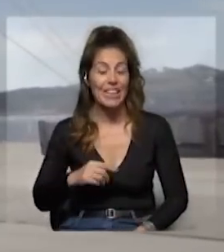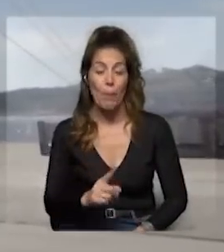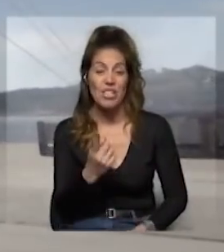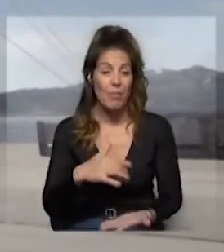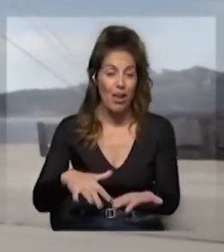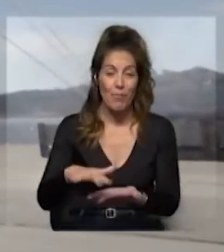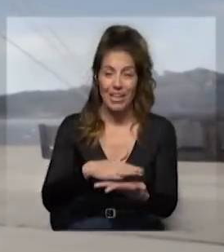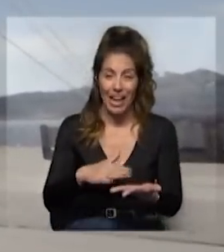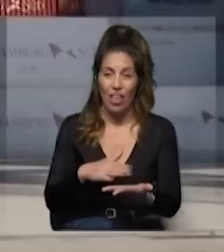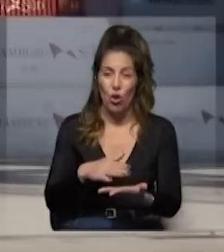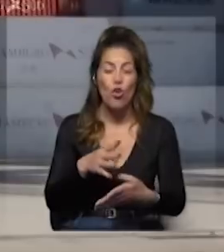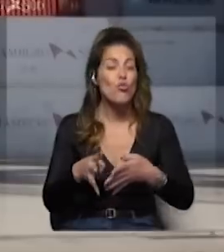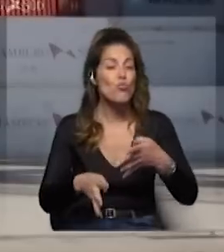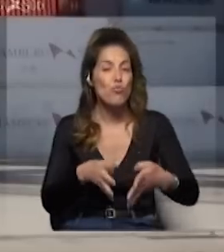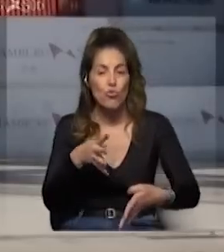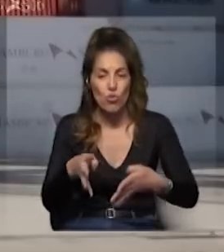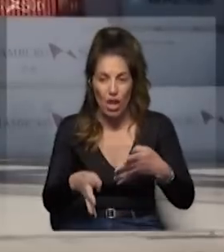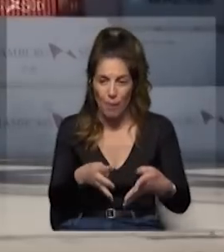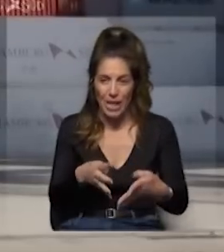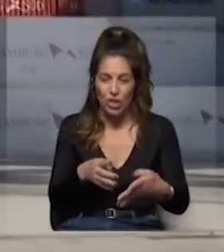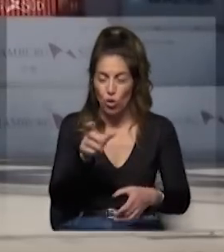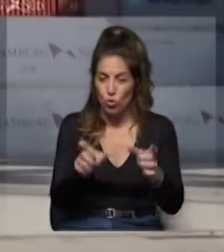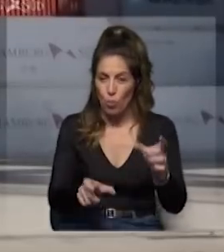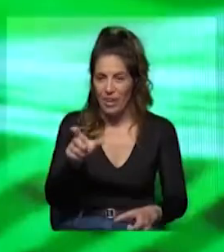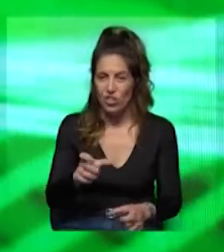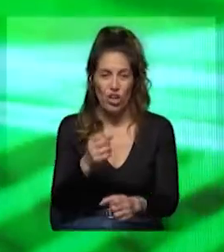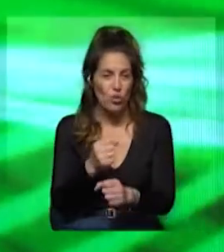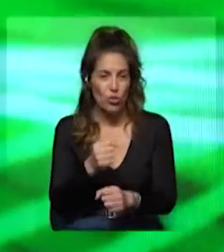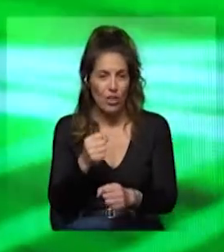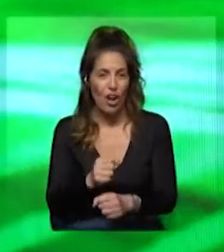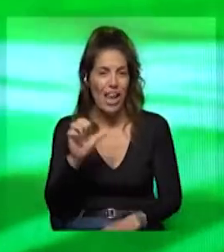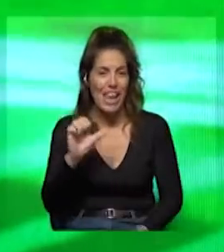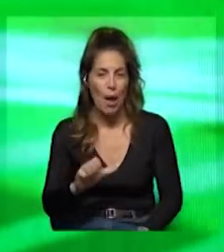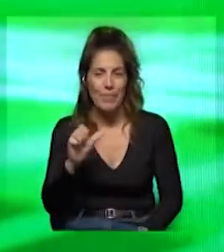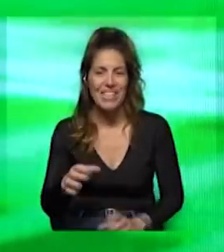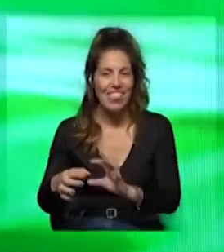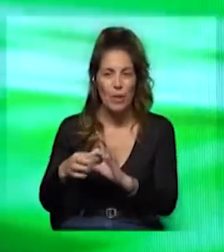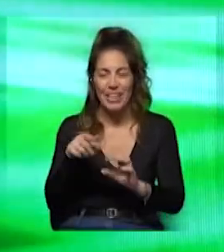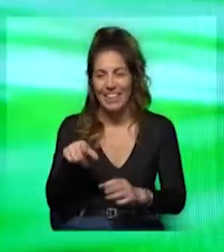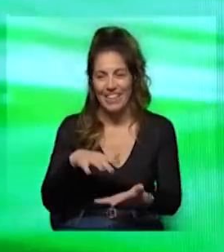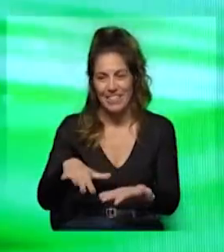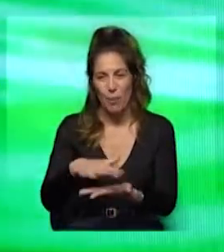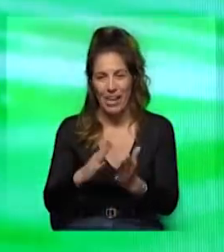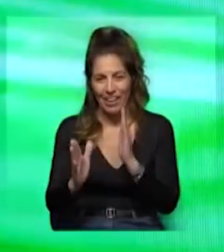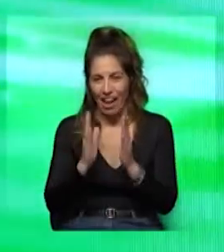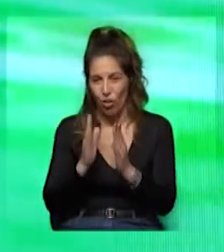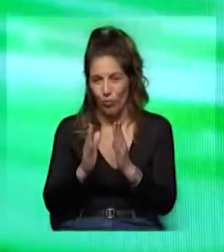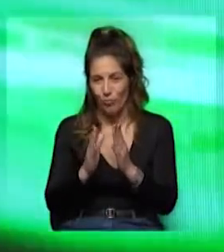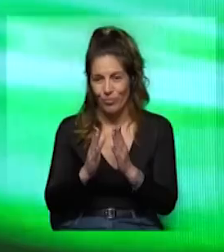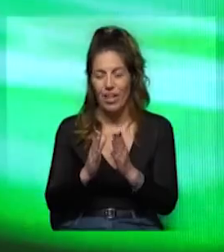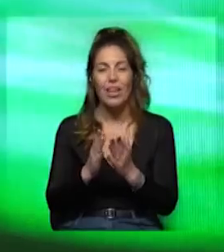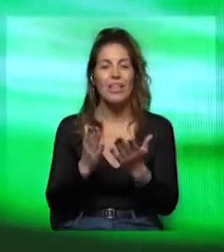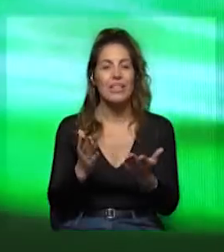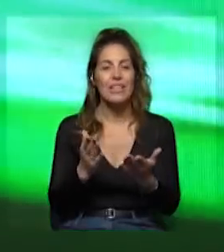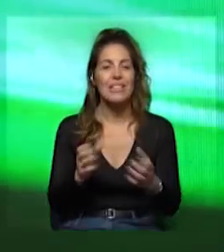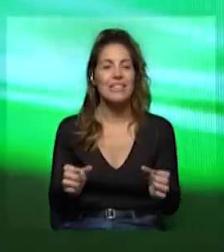mercado su funcionamiento su su gente sus trabajadores la empresa depende de ese mercado y